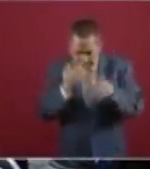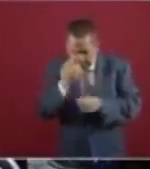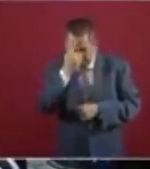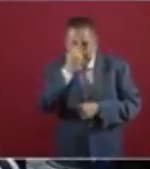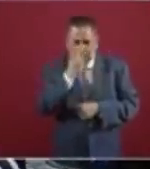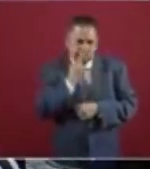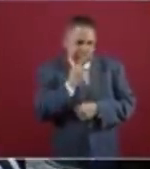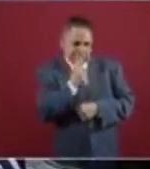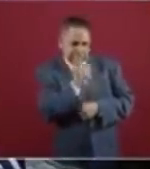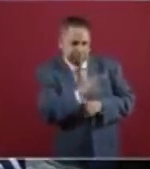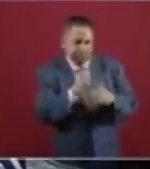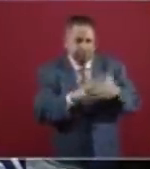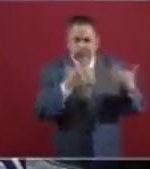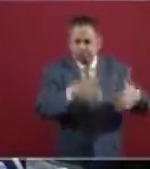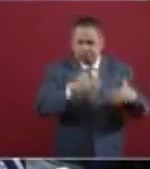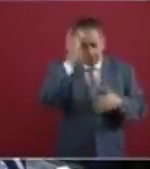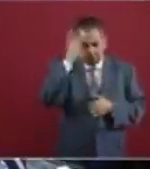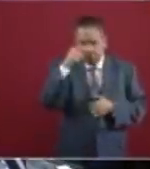este empresario,